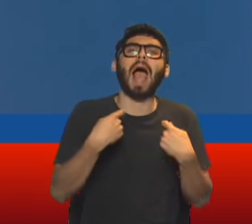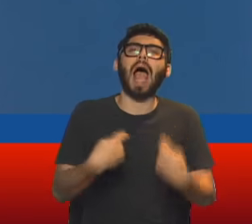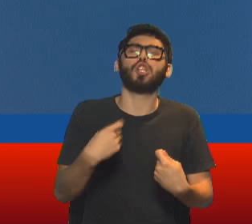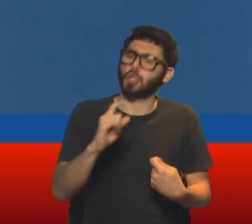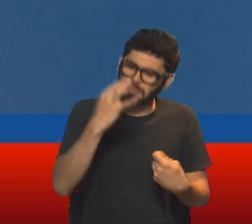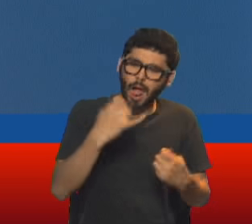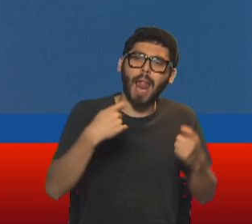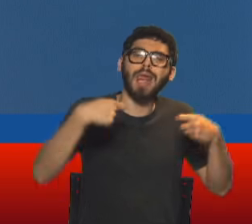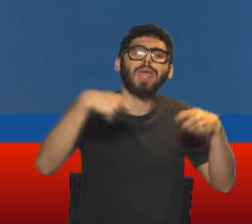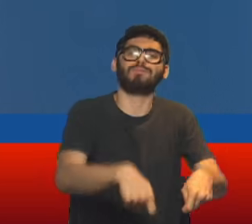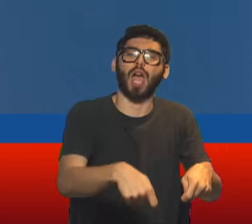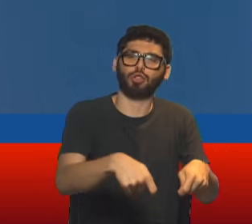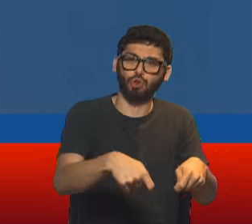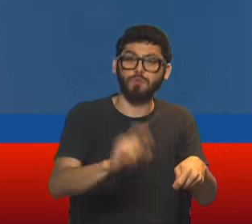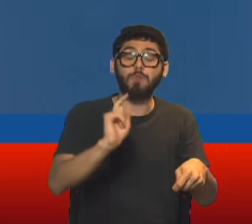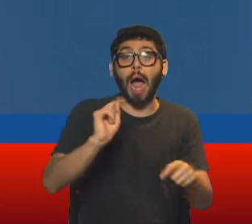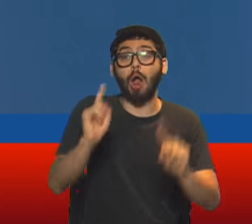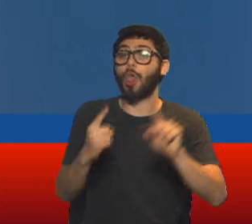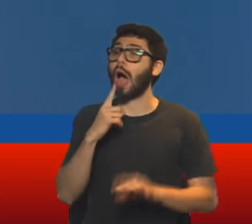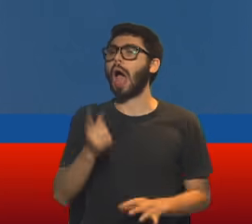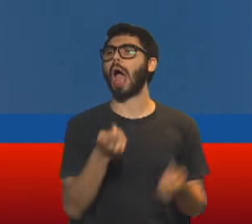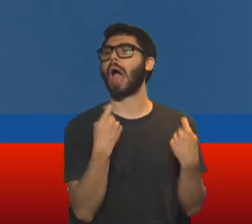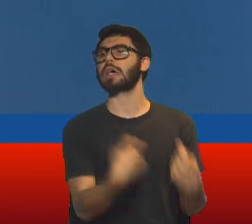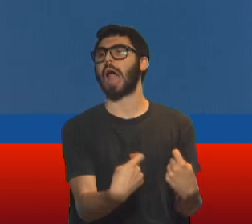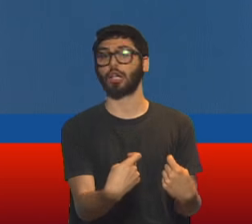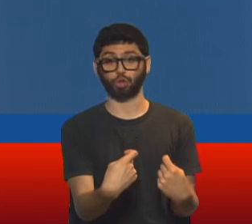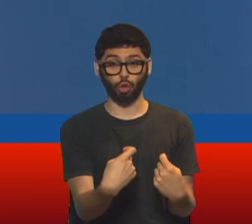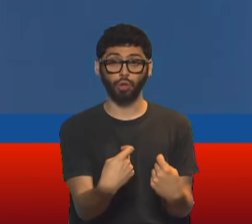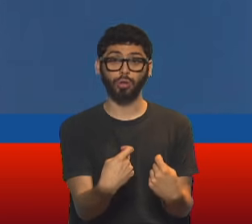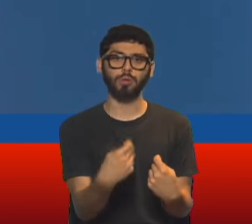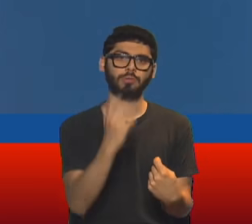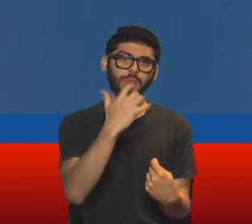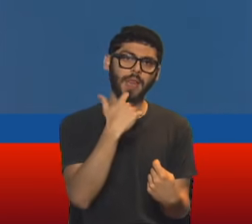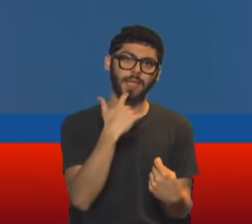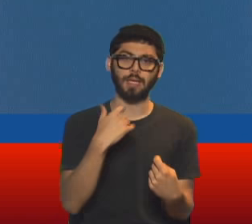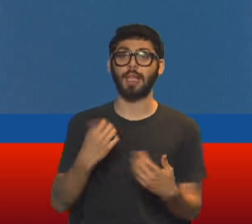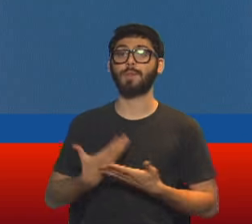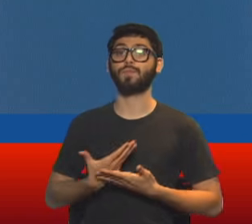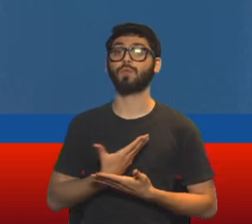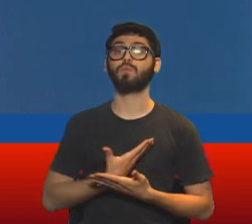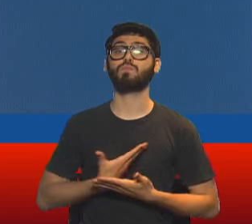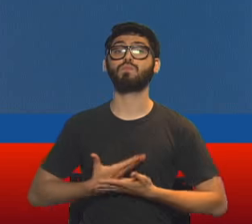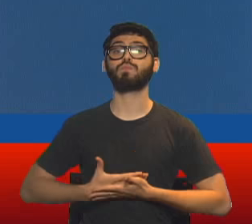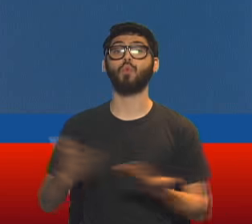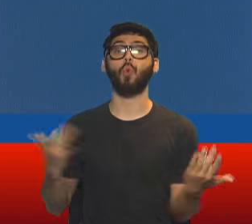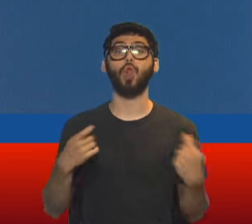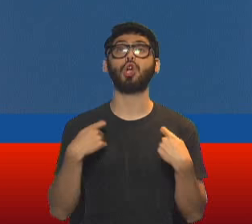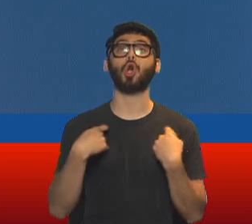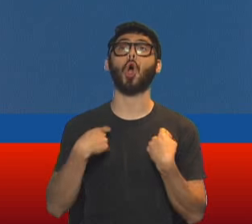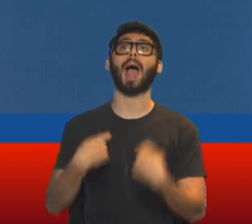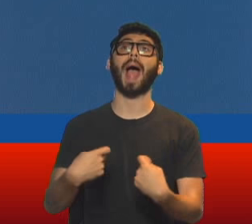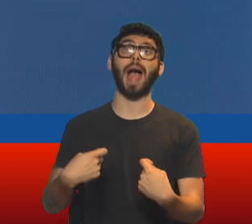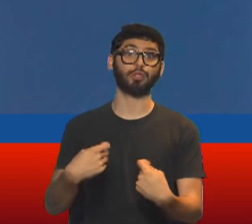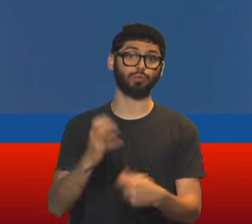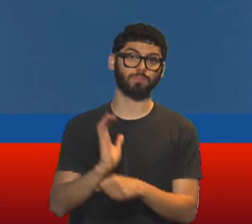tal vez quienes creen que es un gasto ponen el eje de la prioridad del gasto público en una matriz de pensamiento en una